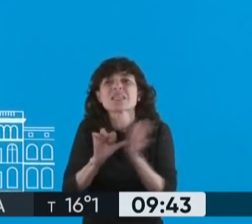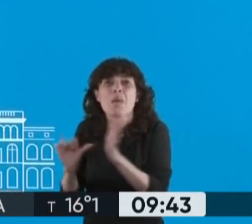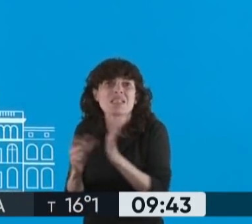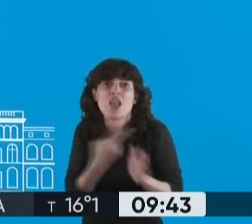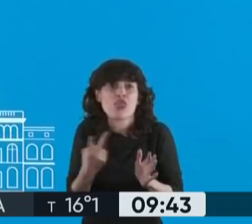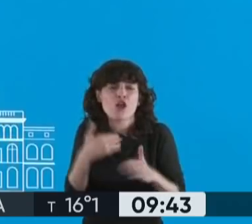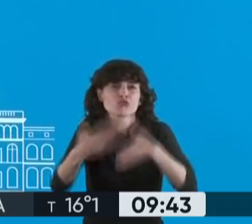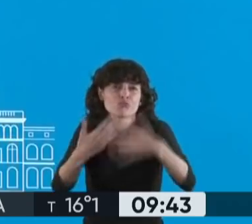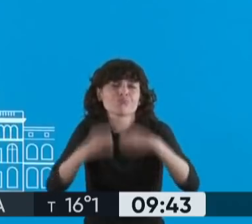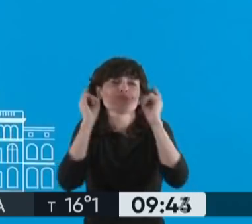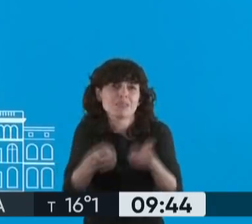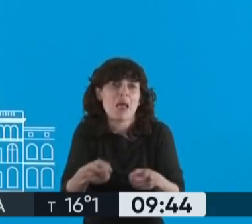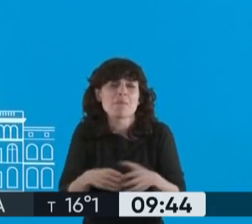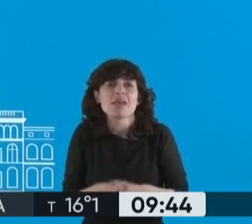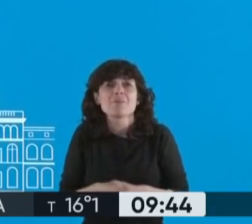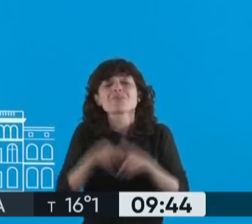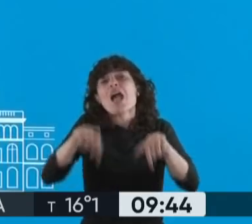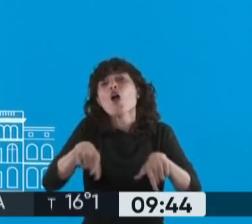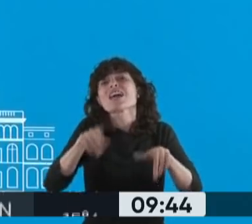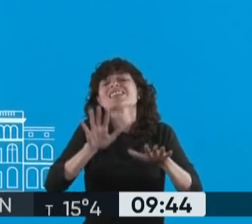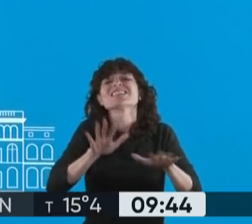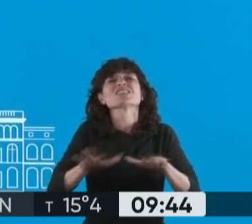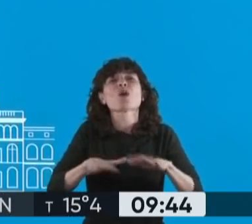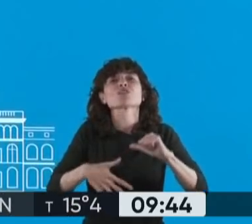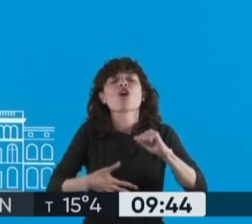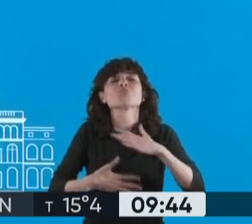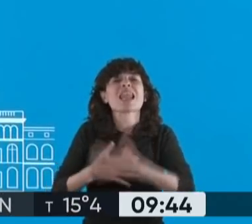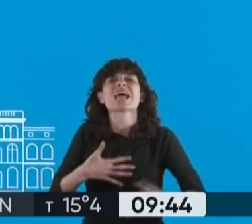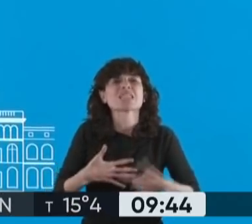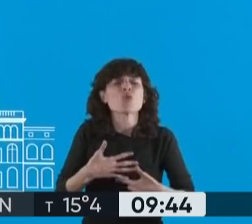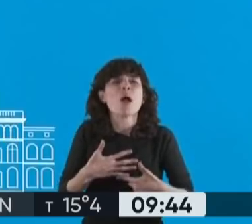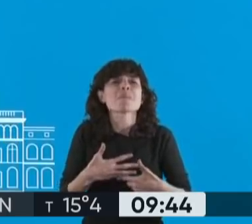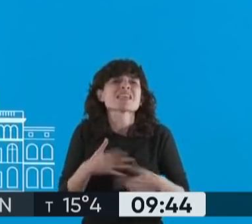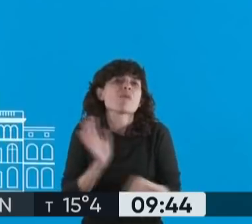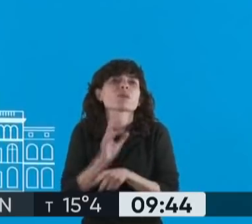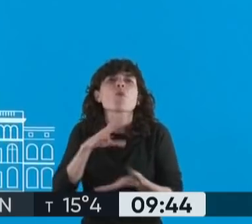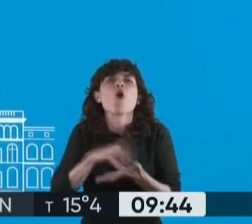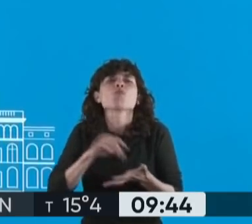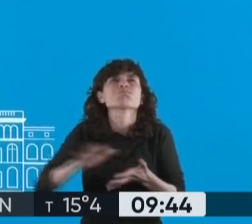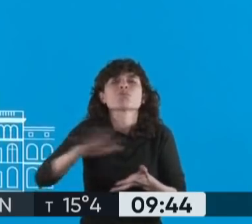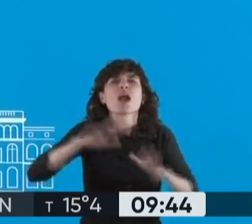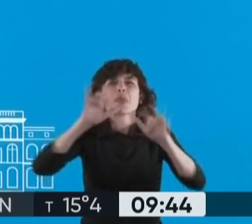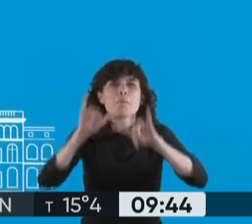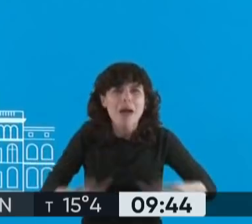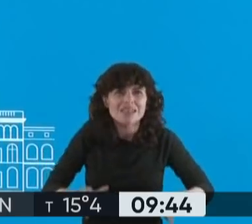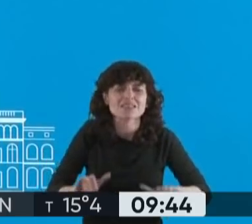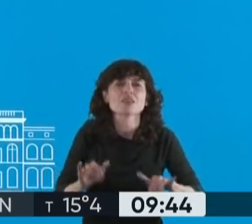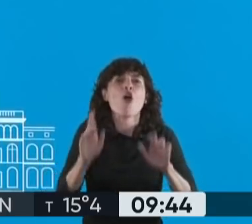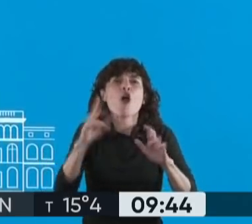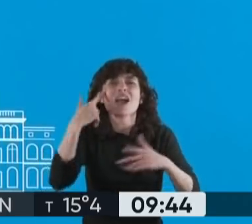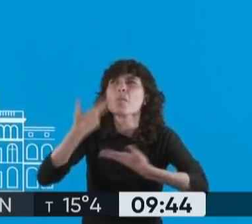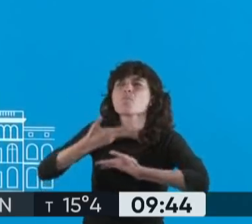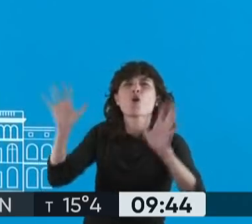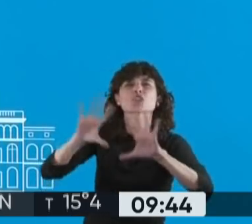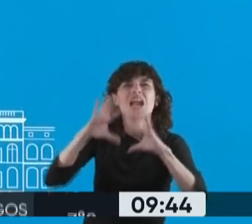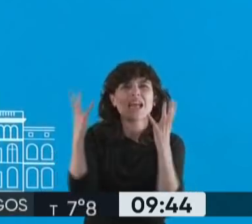relaciones entre Chile y Argentina en un momento de Latinoamérica en el cual esperamos que Latinoamérica, como tierra de paz, pueda ofrecerle un lugar al mundo desde donde